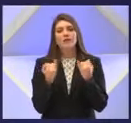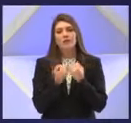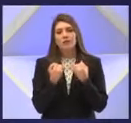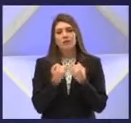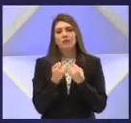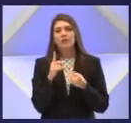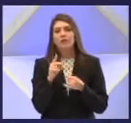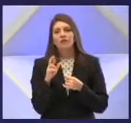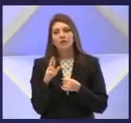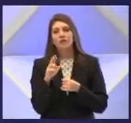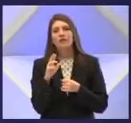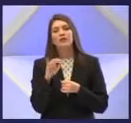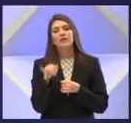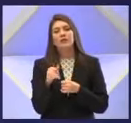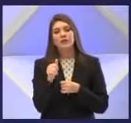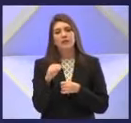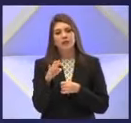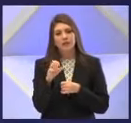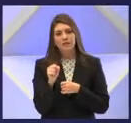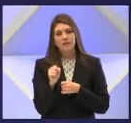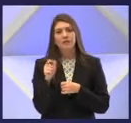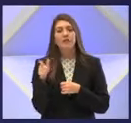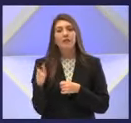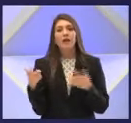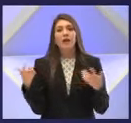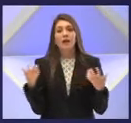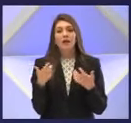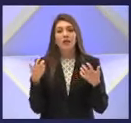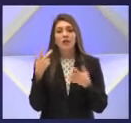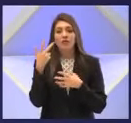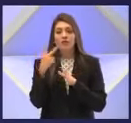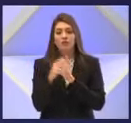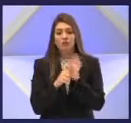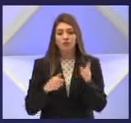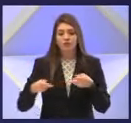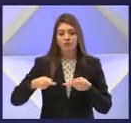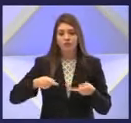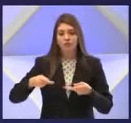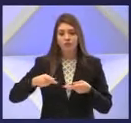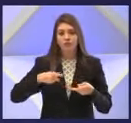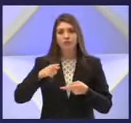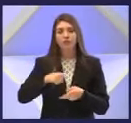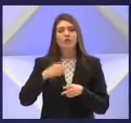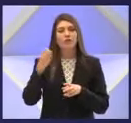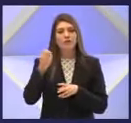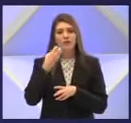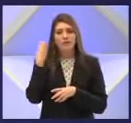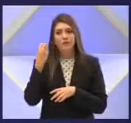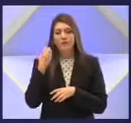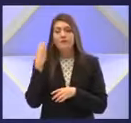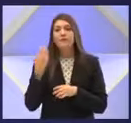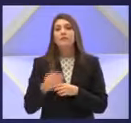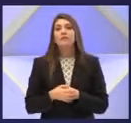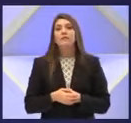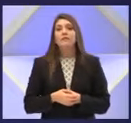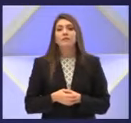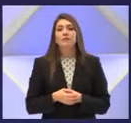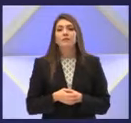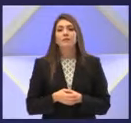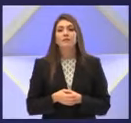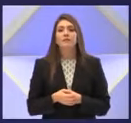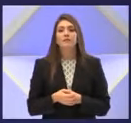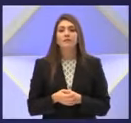doctor james aguilar que lleva como ocho meses organizando a la perfección este foro pero ahora con un